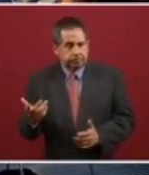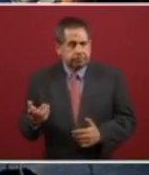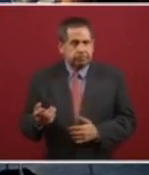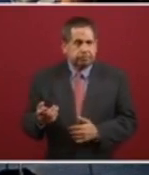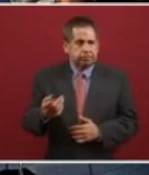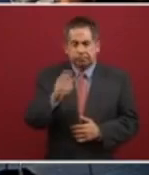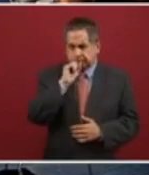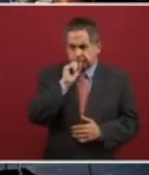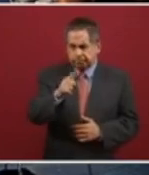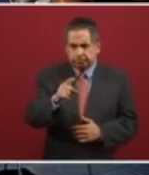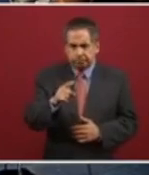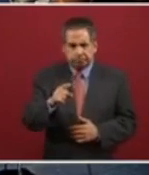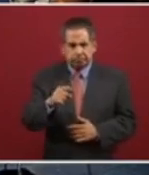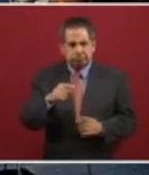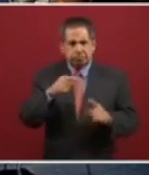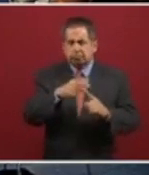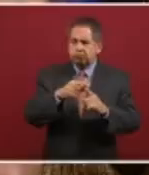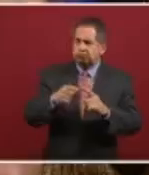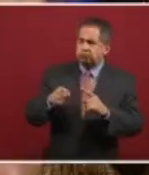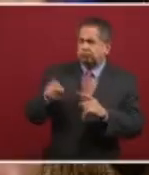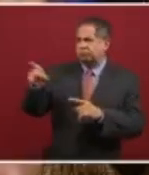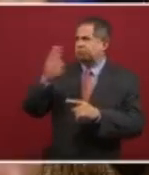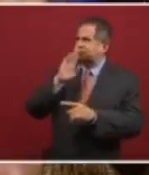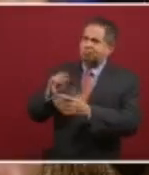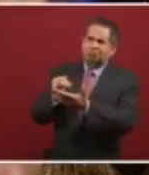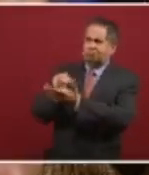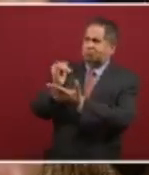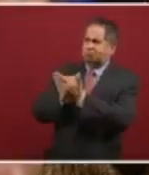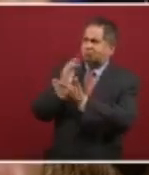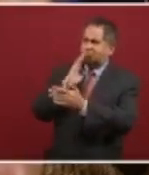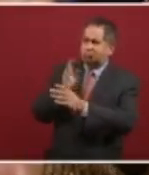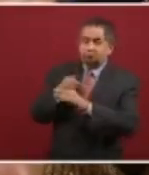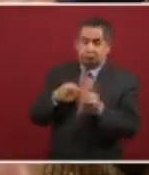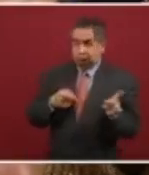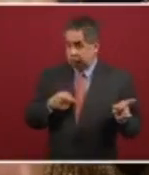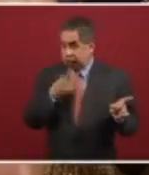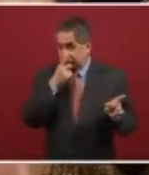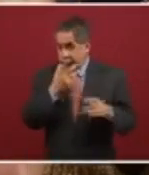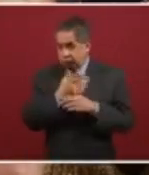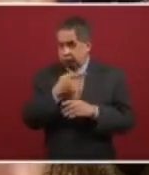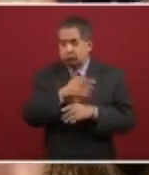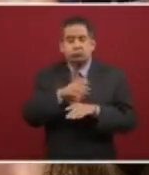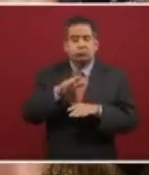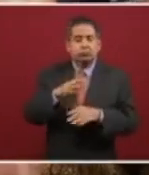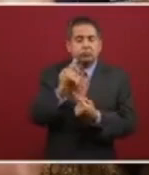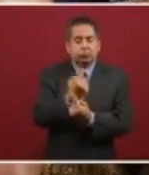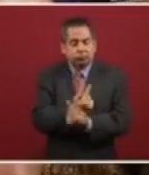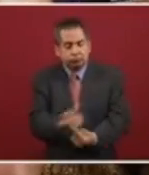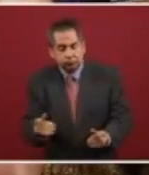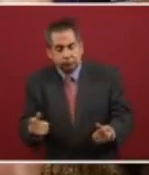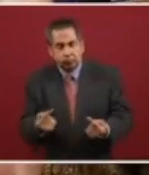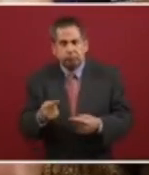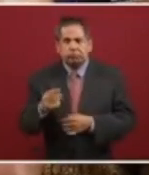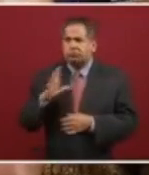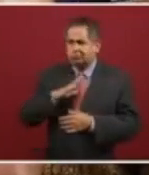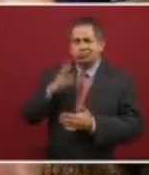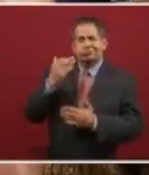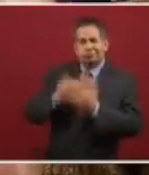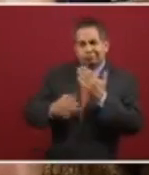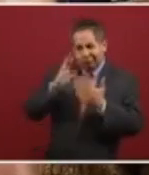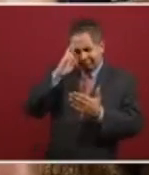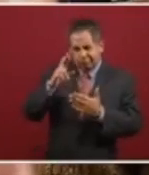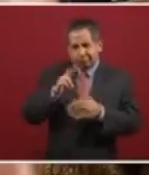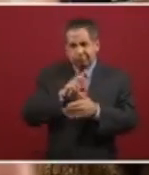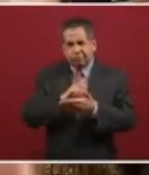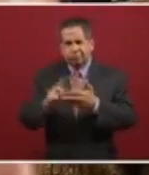Y también critica sus decisiones, presidente, en cuanto a los temas de estancias infantiles y demás, que dice que sí han violado los